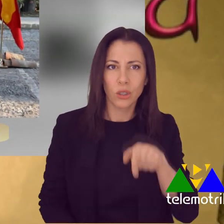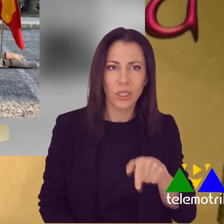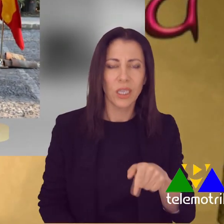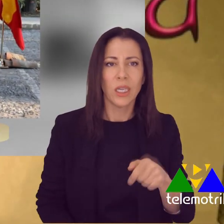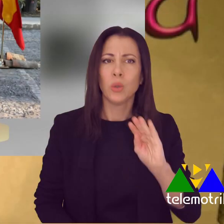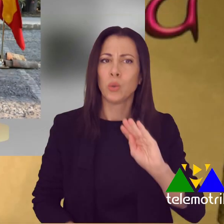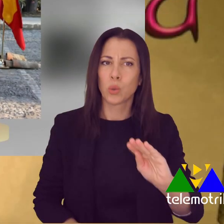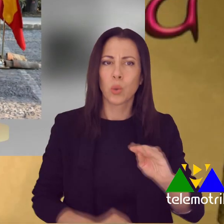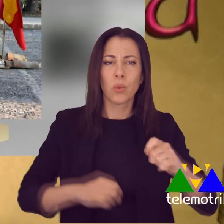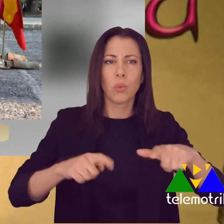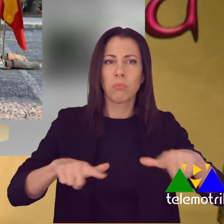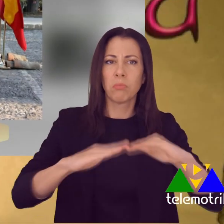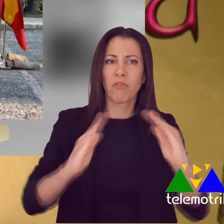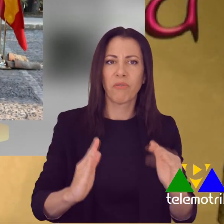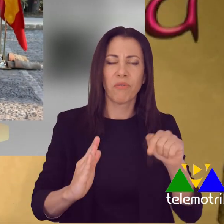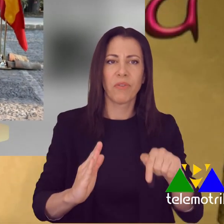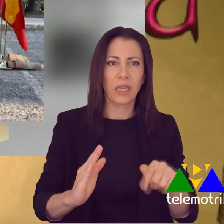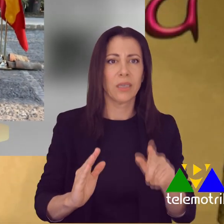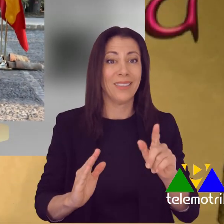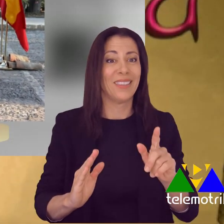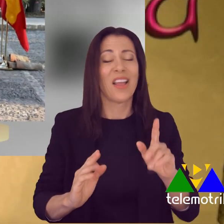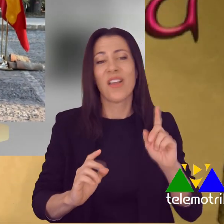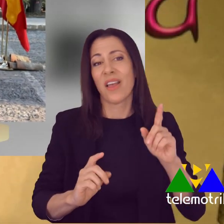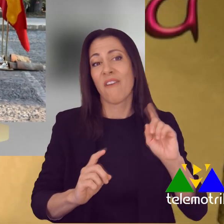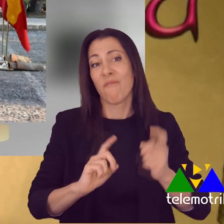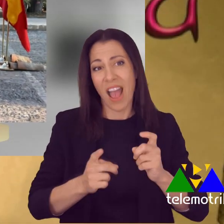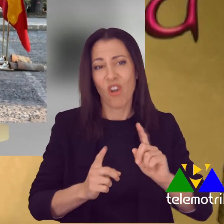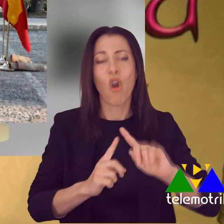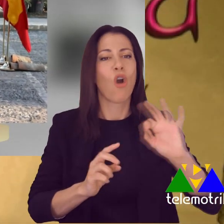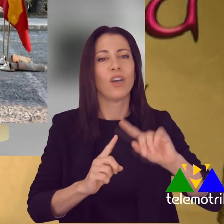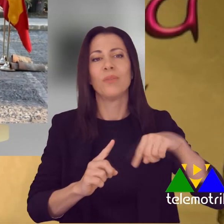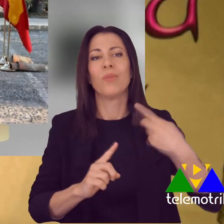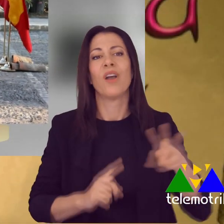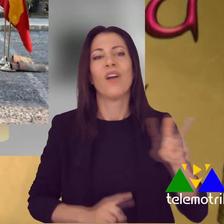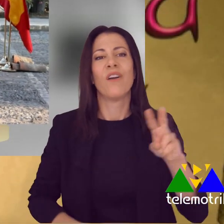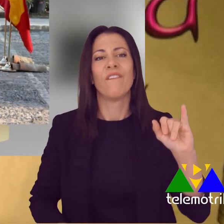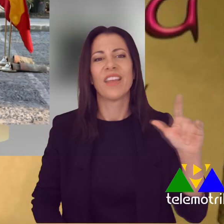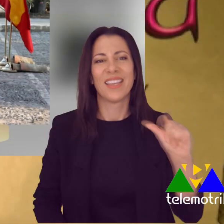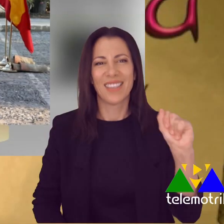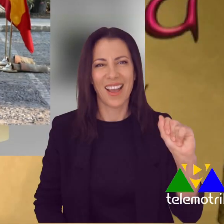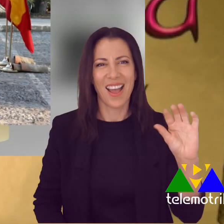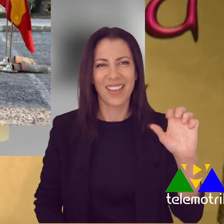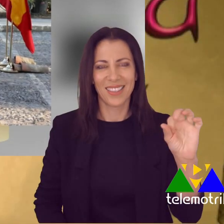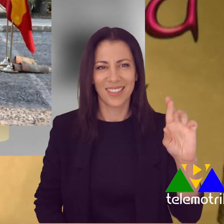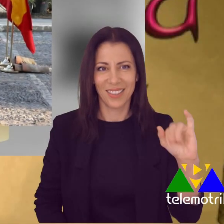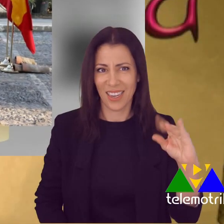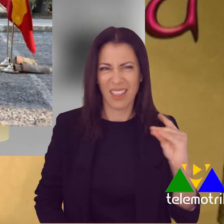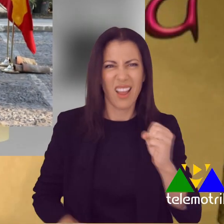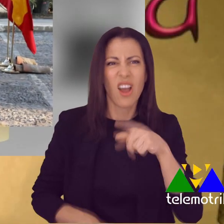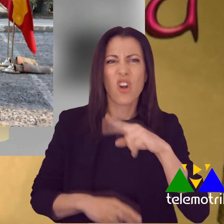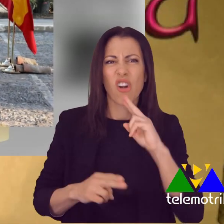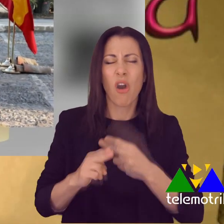su finca del Vasco, Villastrida después, le pusieron el nombre de la suegra, ¿no? O la madre de